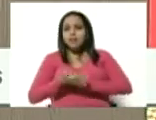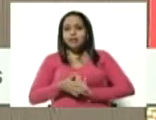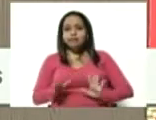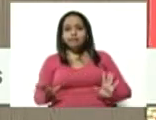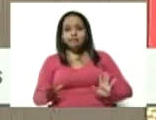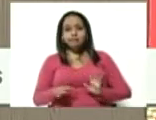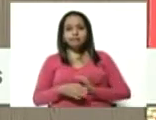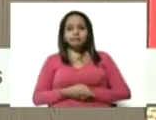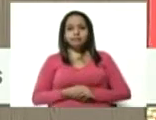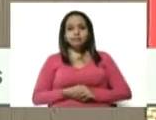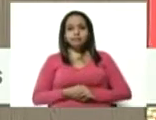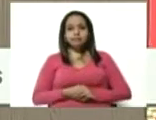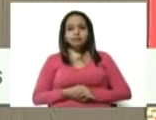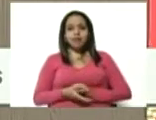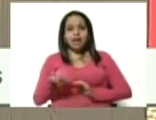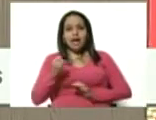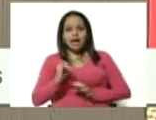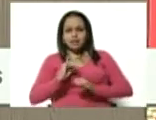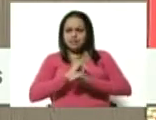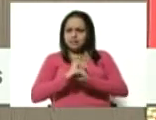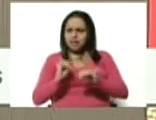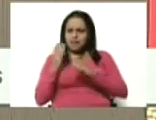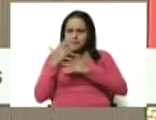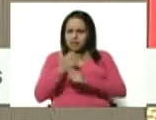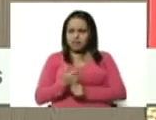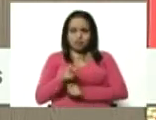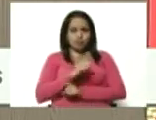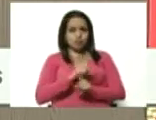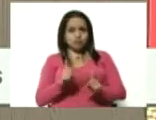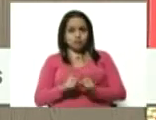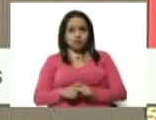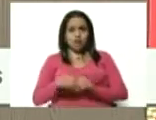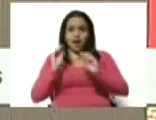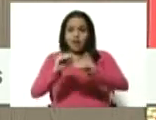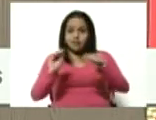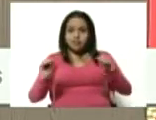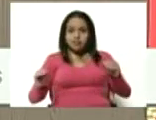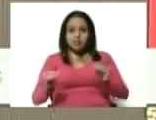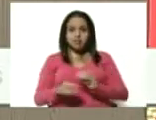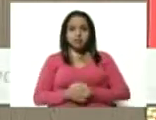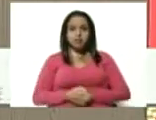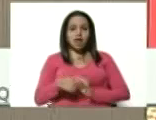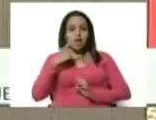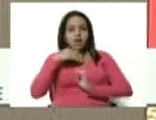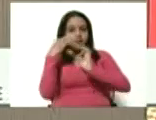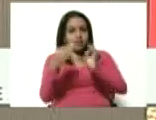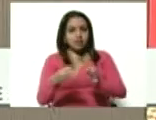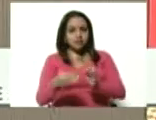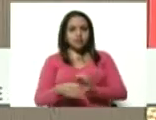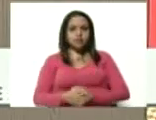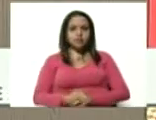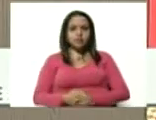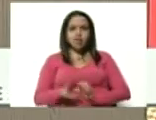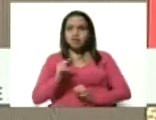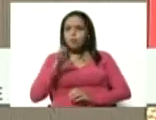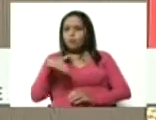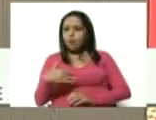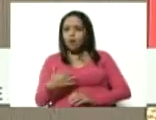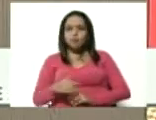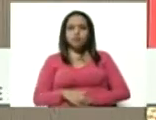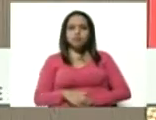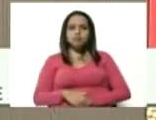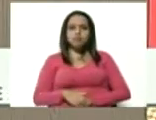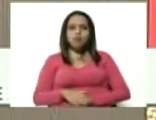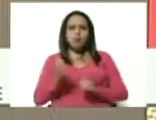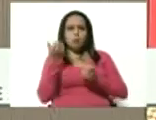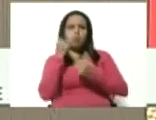está llenando de desesperanza? No, nos está alertando y llamando a la realidad, a no desconectarnos de la